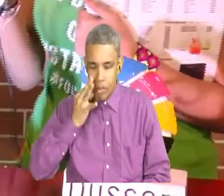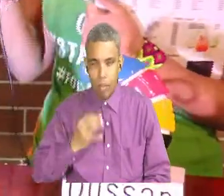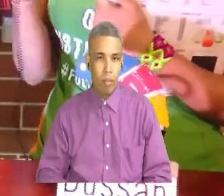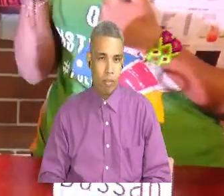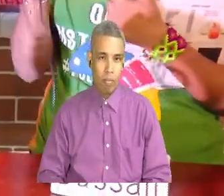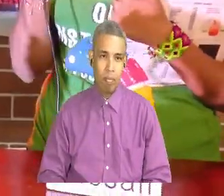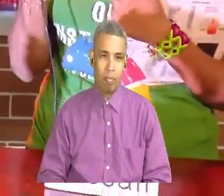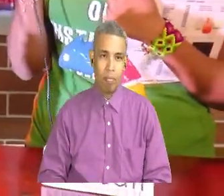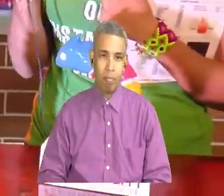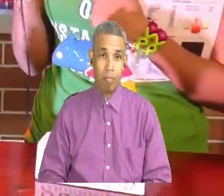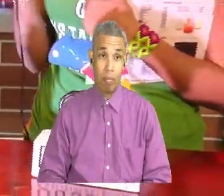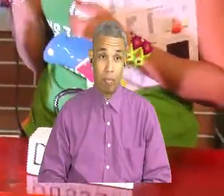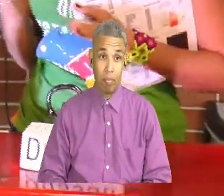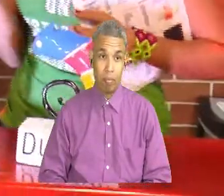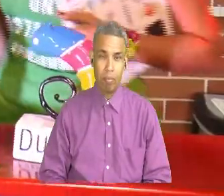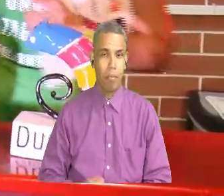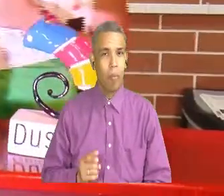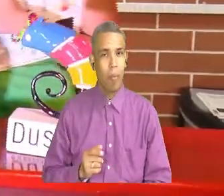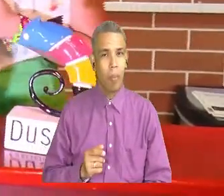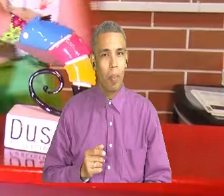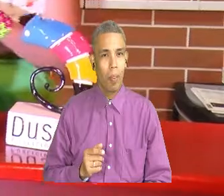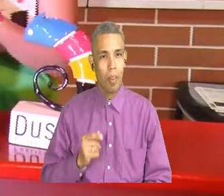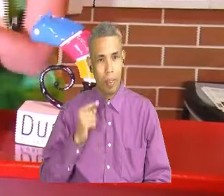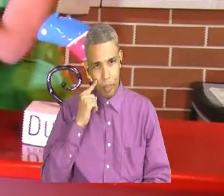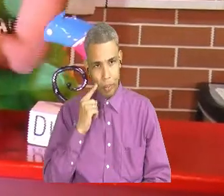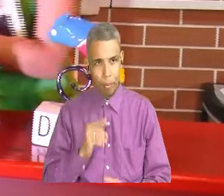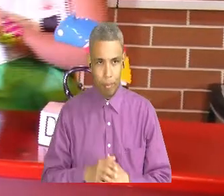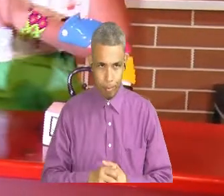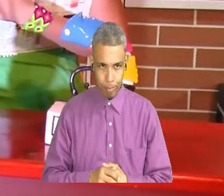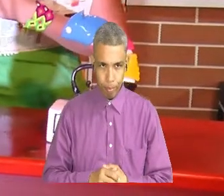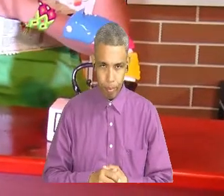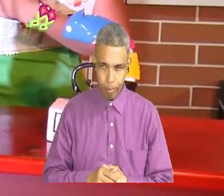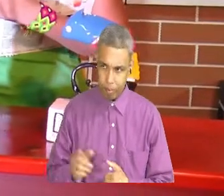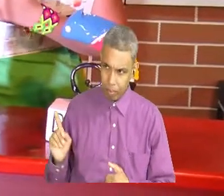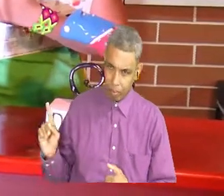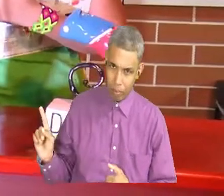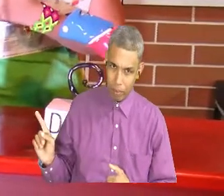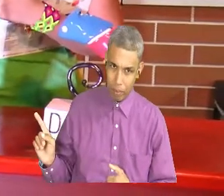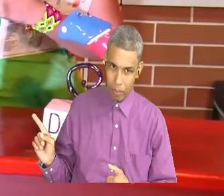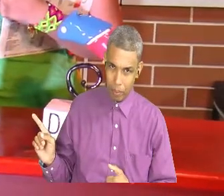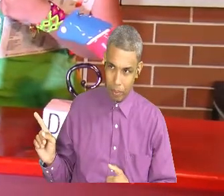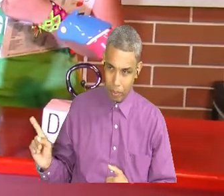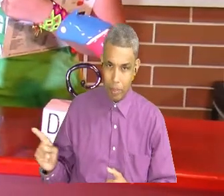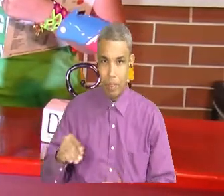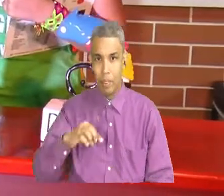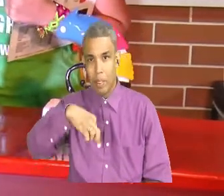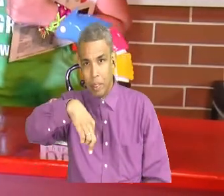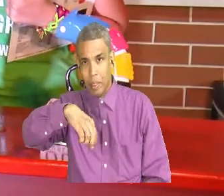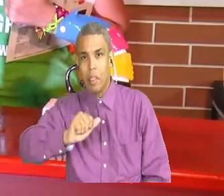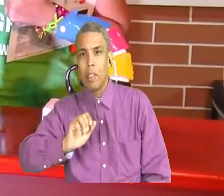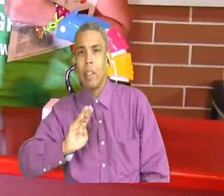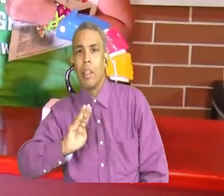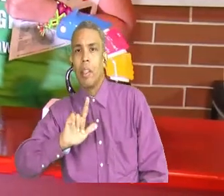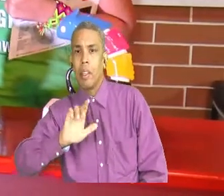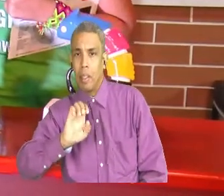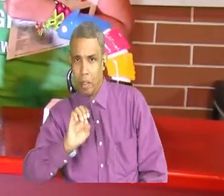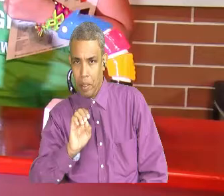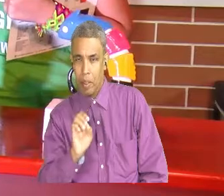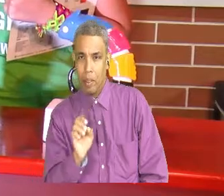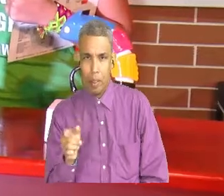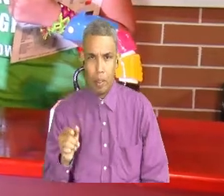bueno, él es Pablo Martínez. Pablo, cuéntanos, ¿de qué viene acompañado este plato? Buenos días, Kiara. Este, nuestro plato,